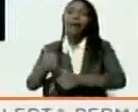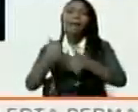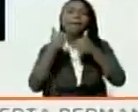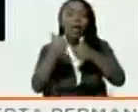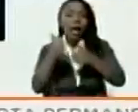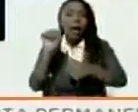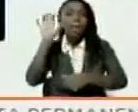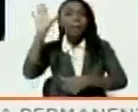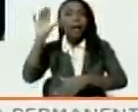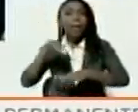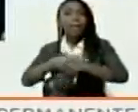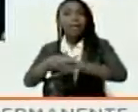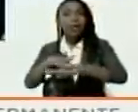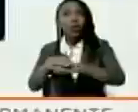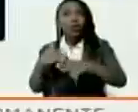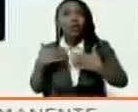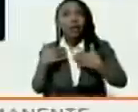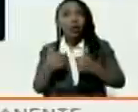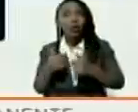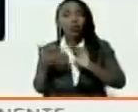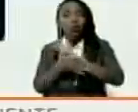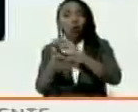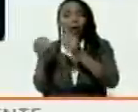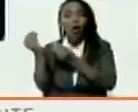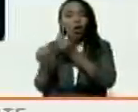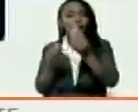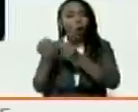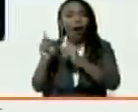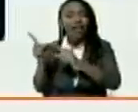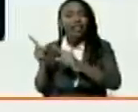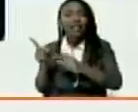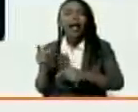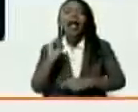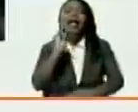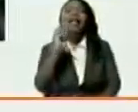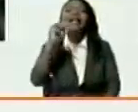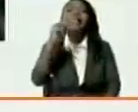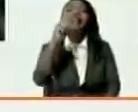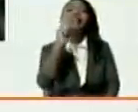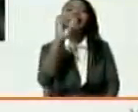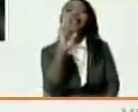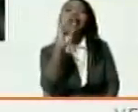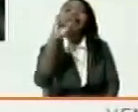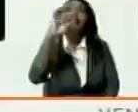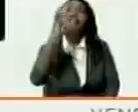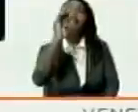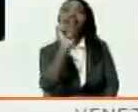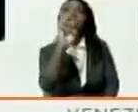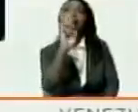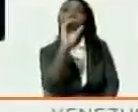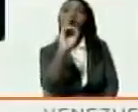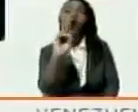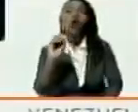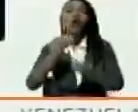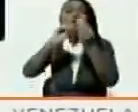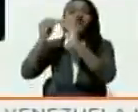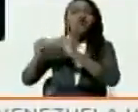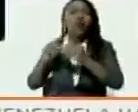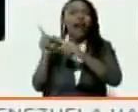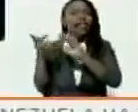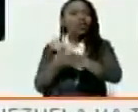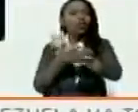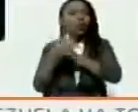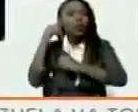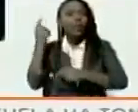ministro. El interferón es una medicina creada por el propio sistema de biotecnología